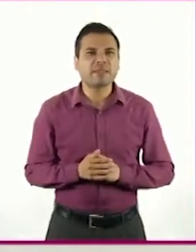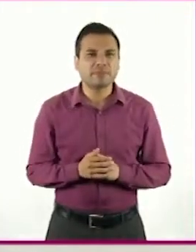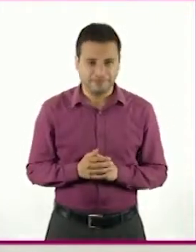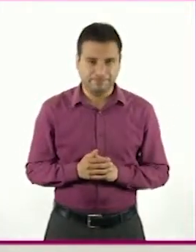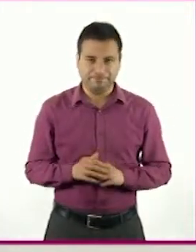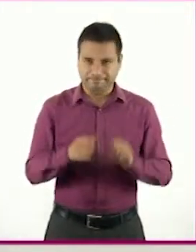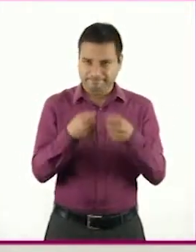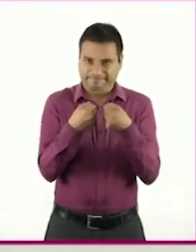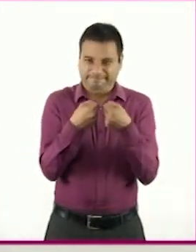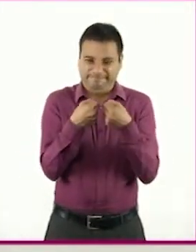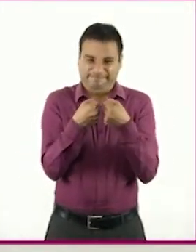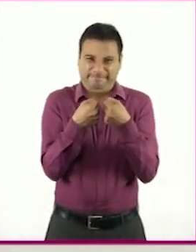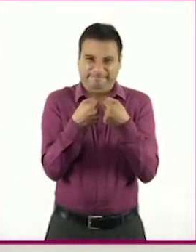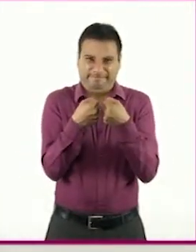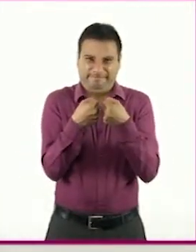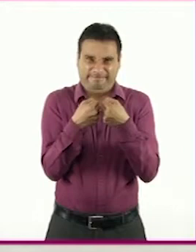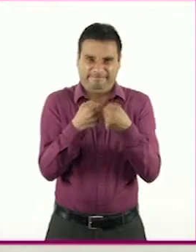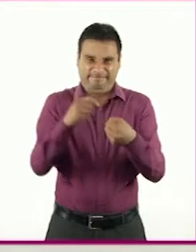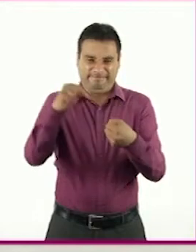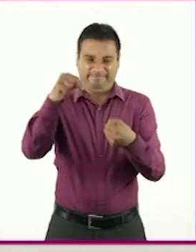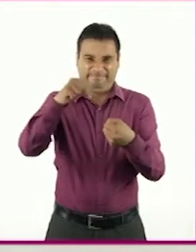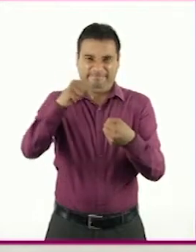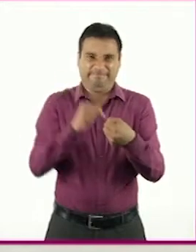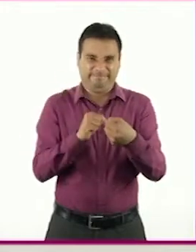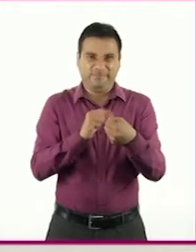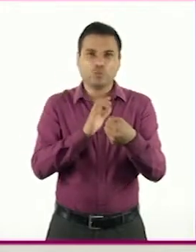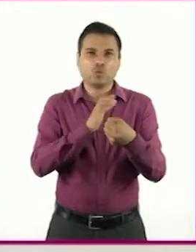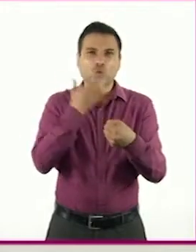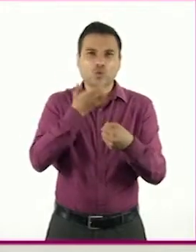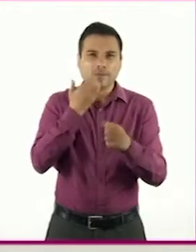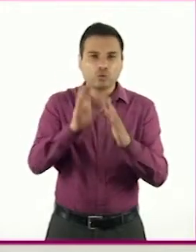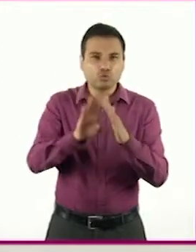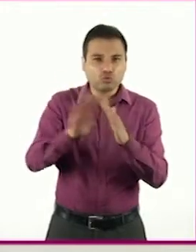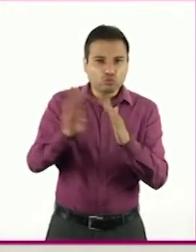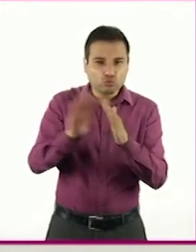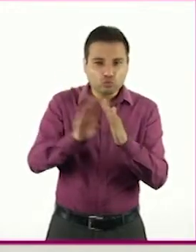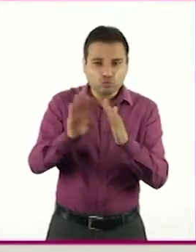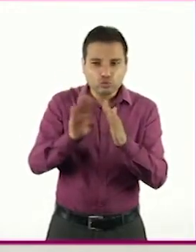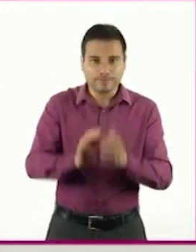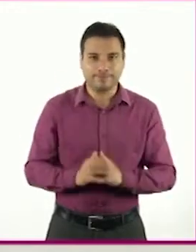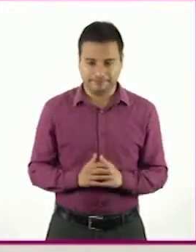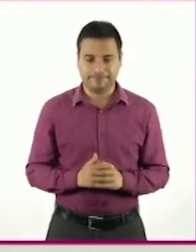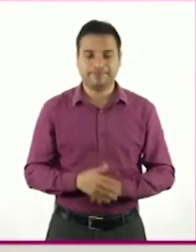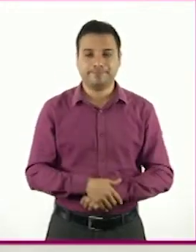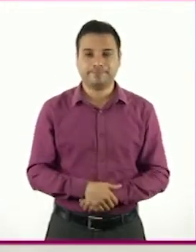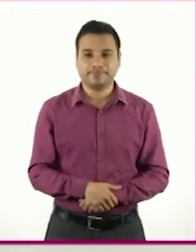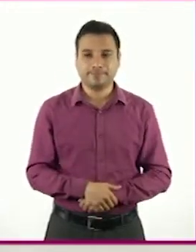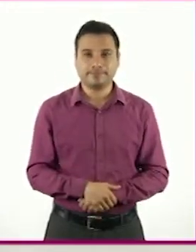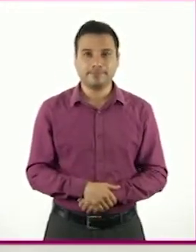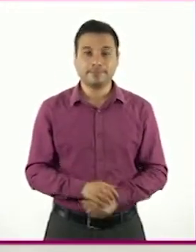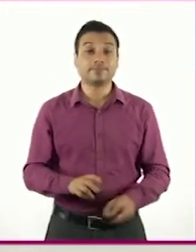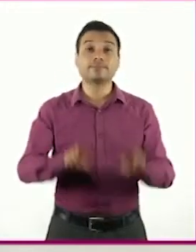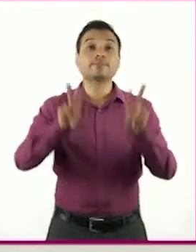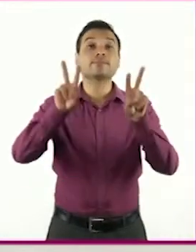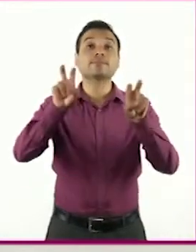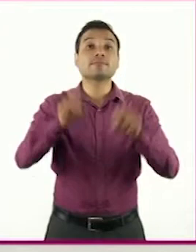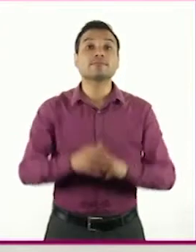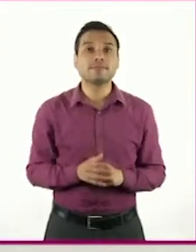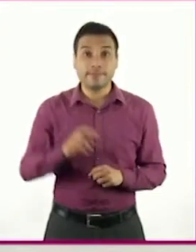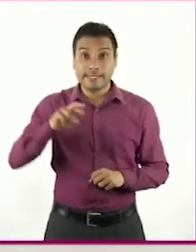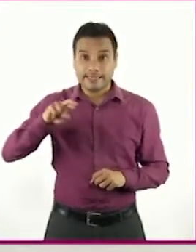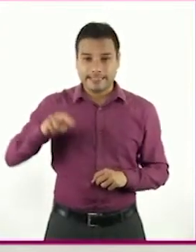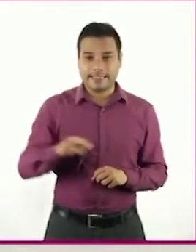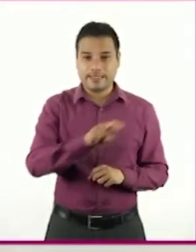más peligrosos y recurrentes de los migrantes en su paso hacia ese país, titulado El Río